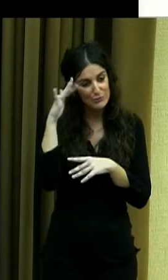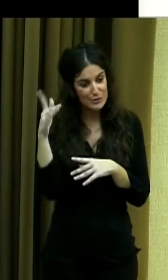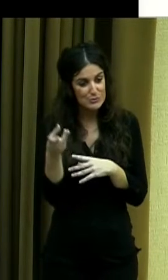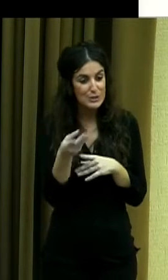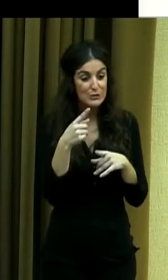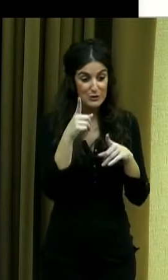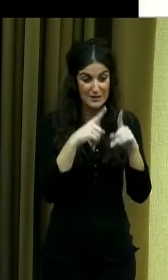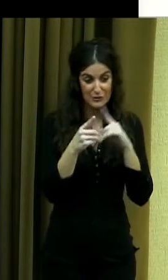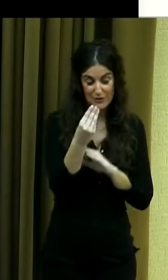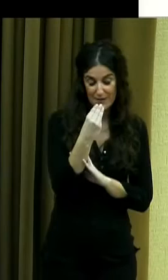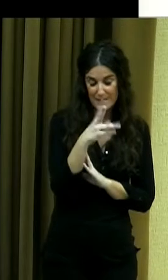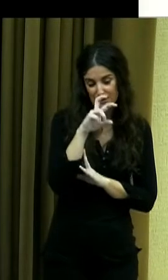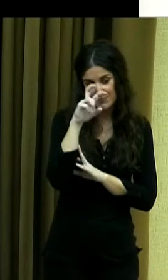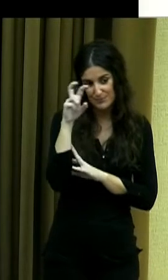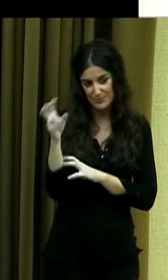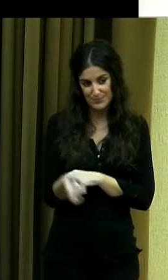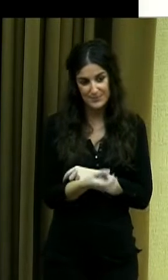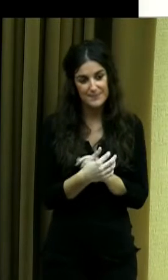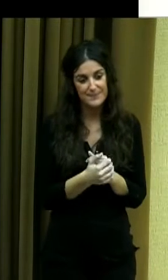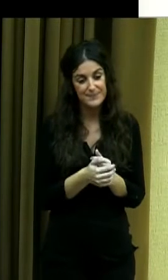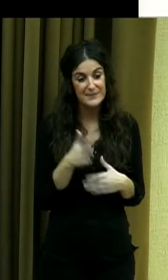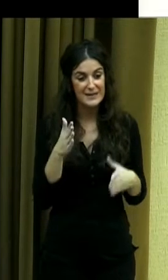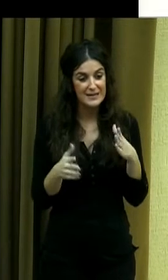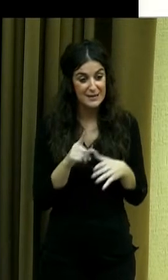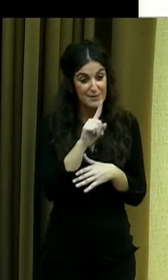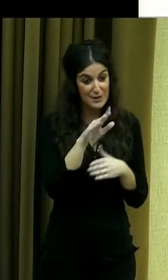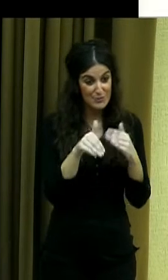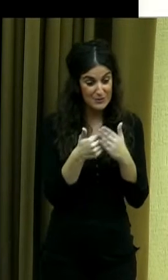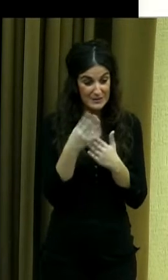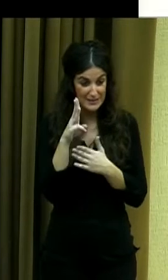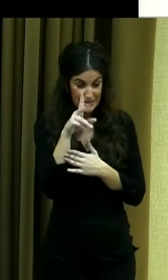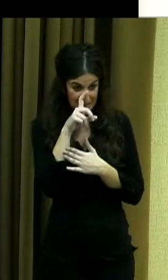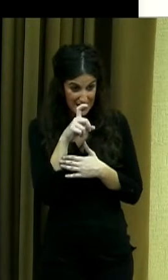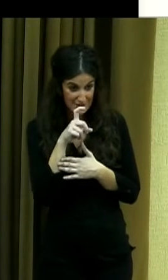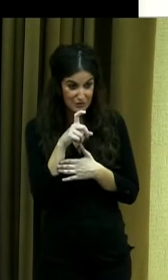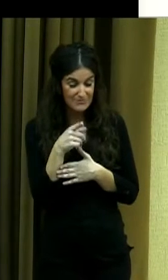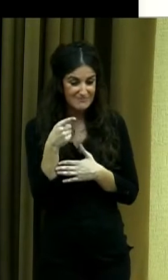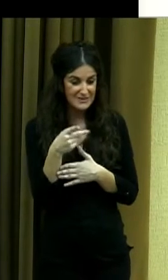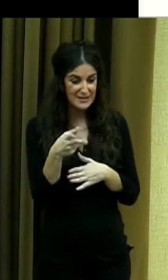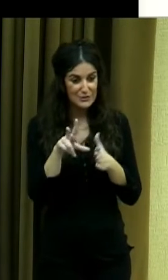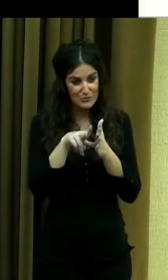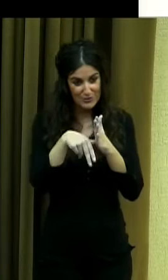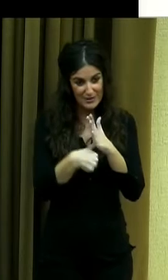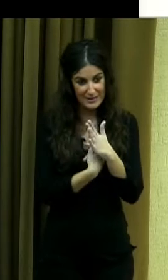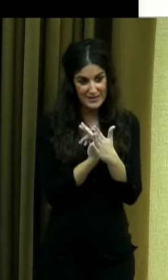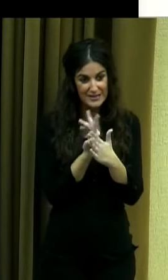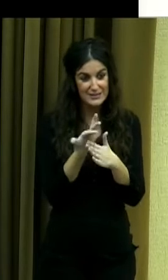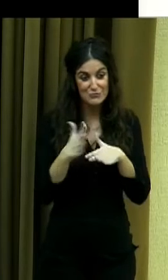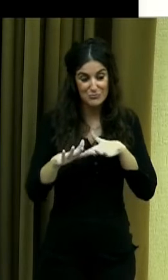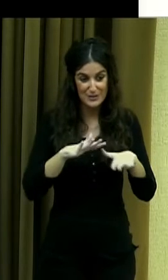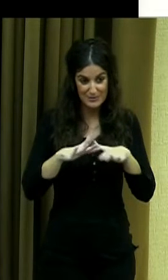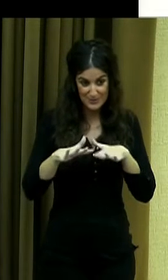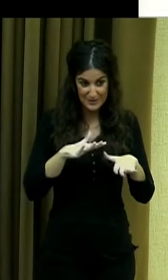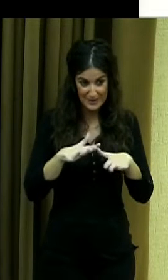alimentación, etcétera. En la etapa de 1 a 3 años, pues ahí ya vamos a ver un retraso en la adquisición de ítems motores, en el